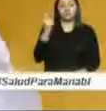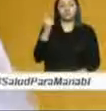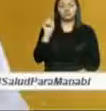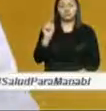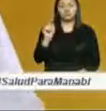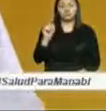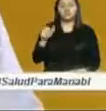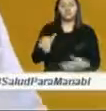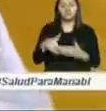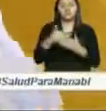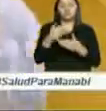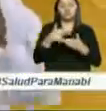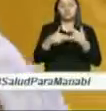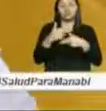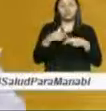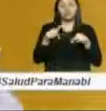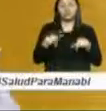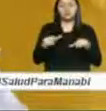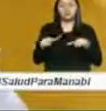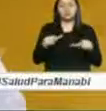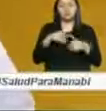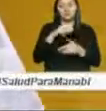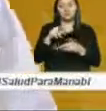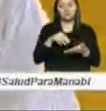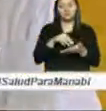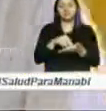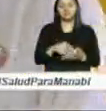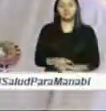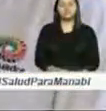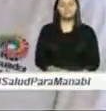nuevos negocios en esta tierra santa de Manabí.